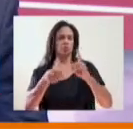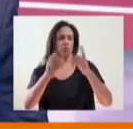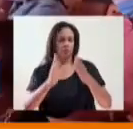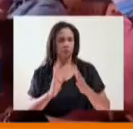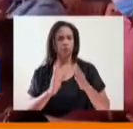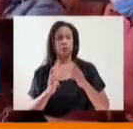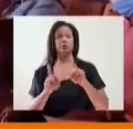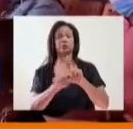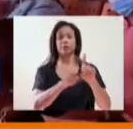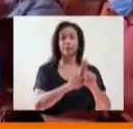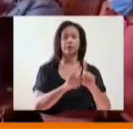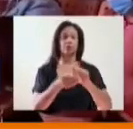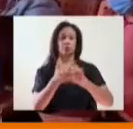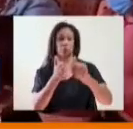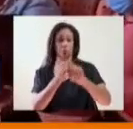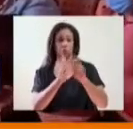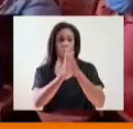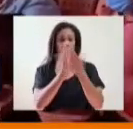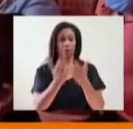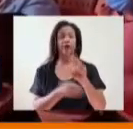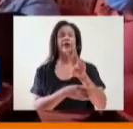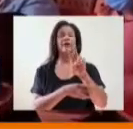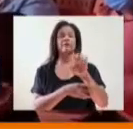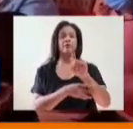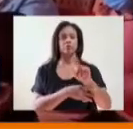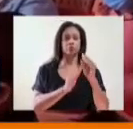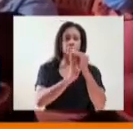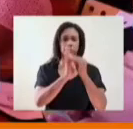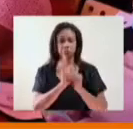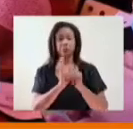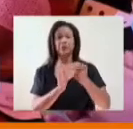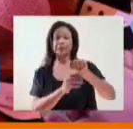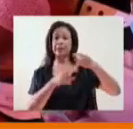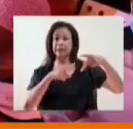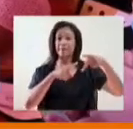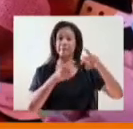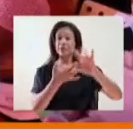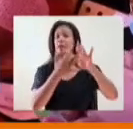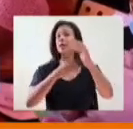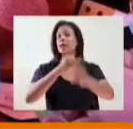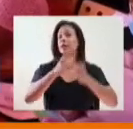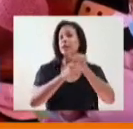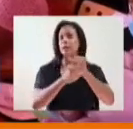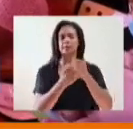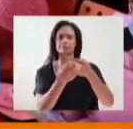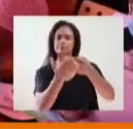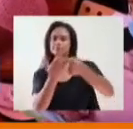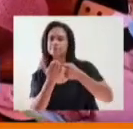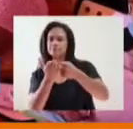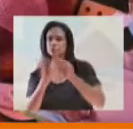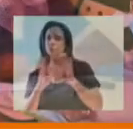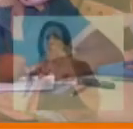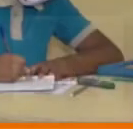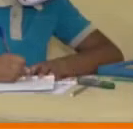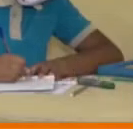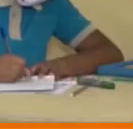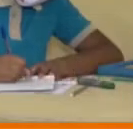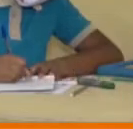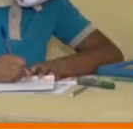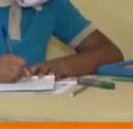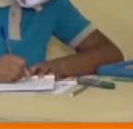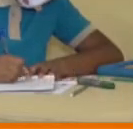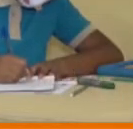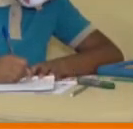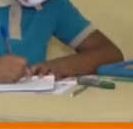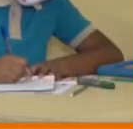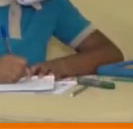si es siempre esencial baja te van a tener que meter el contenido de los dos años en uno solo y los estudiantes van a esforzado porque no es verdad no